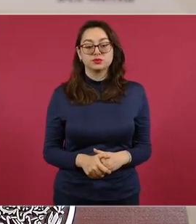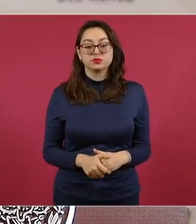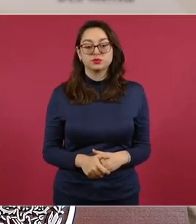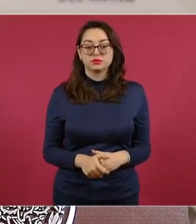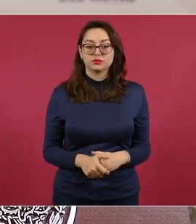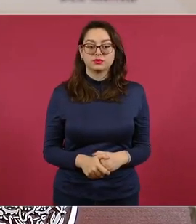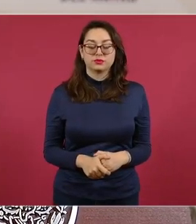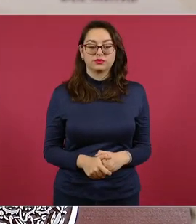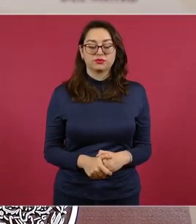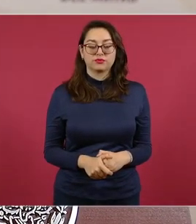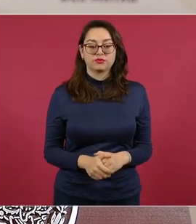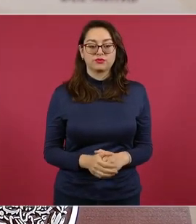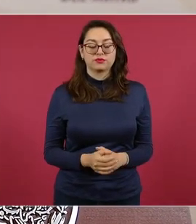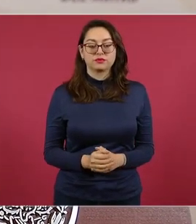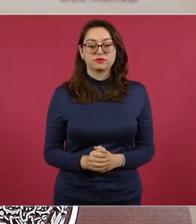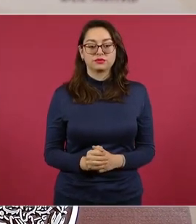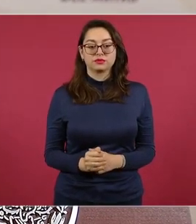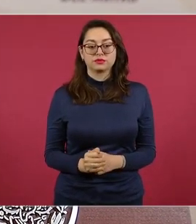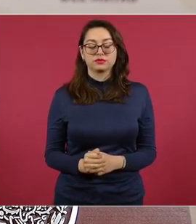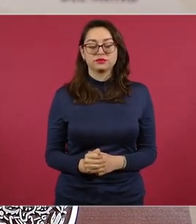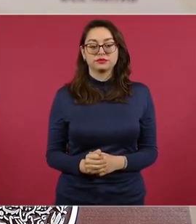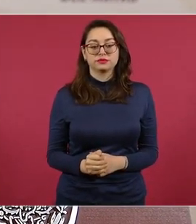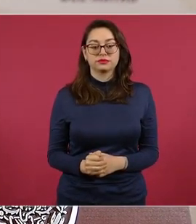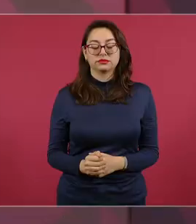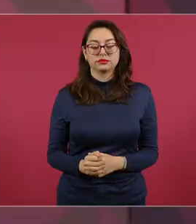1997 o 98. Me acababa de decir en un debate